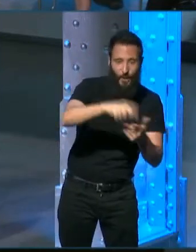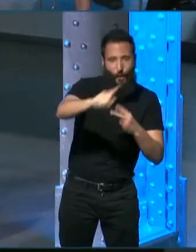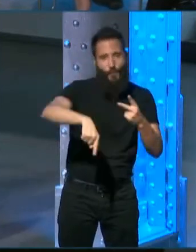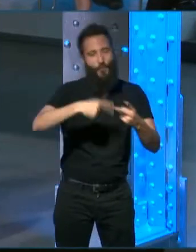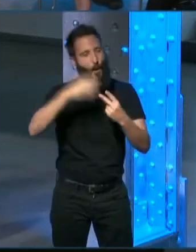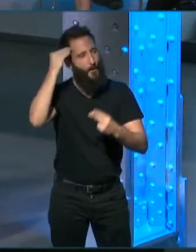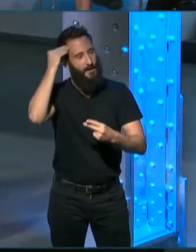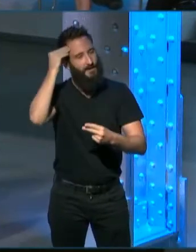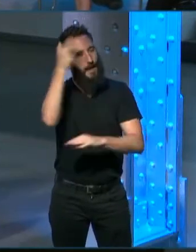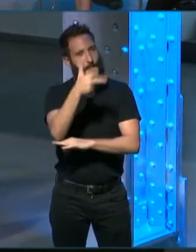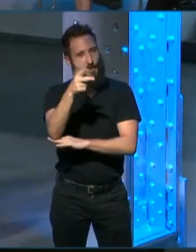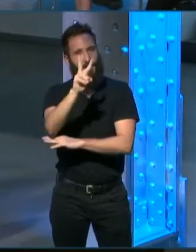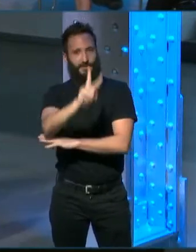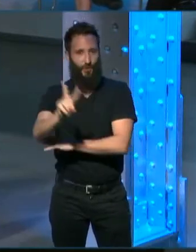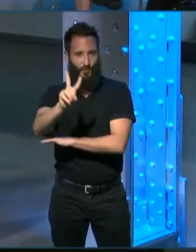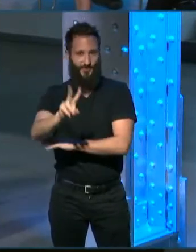segunda.